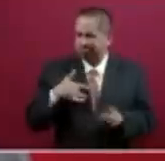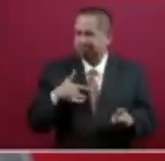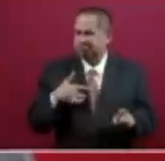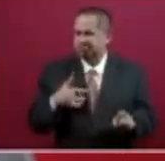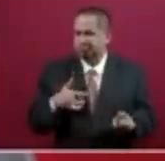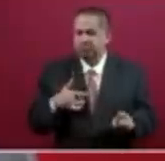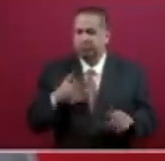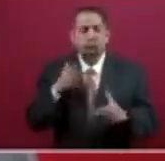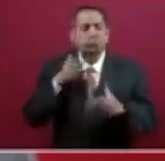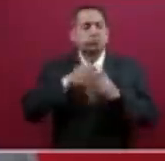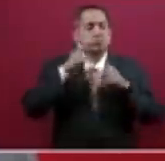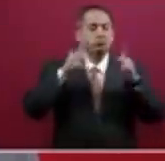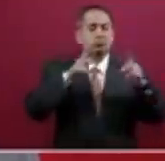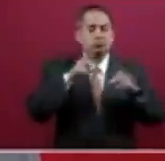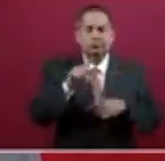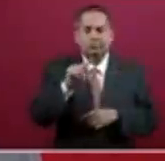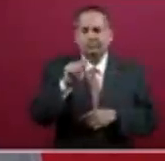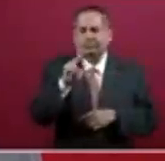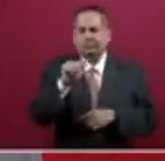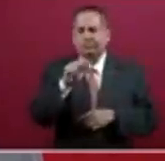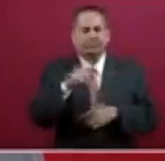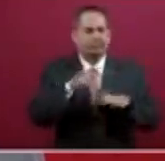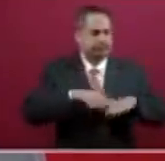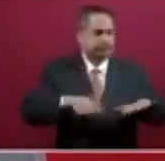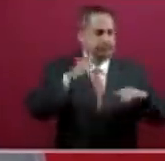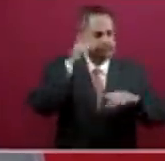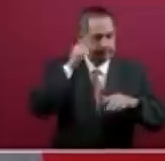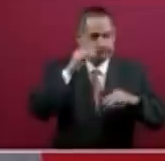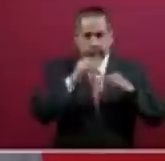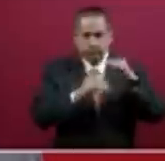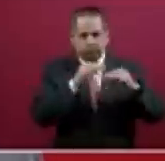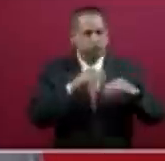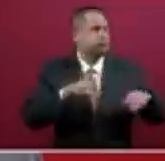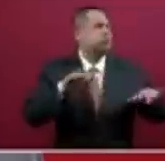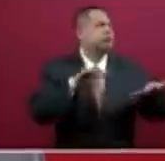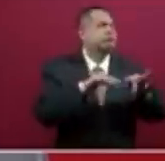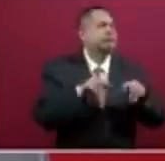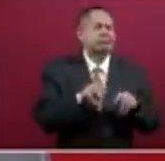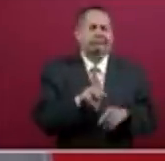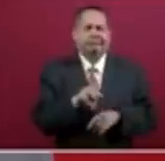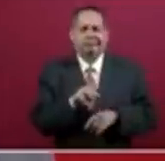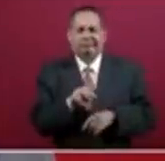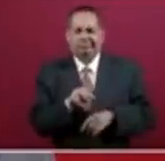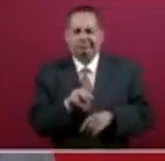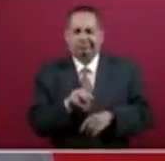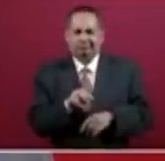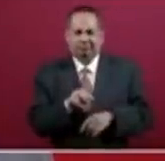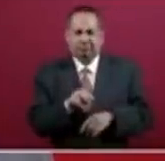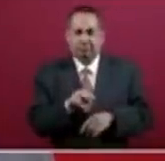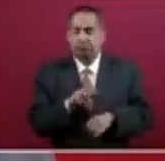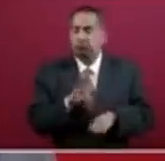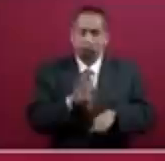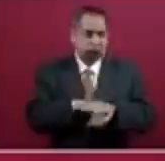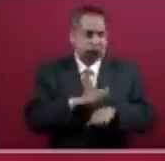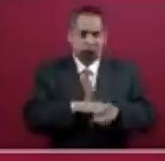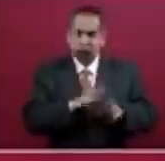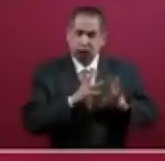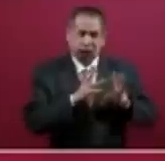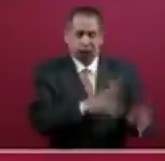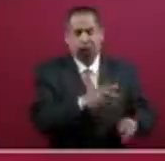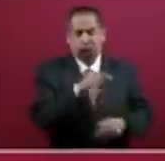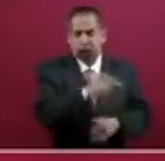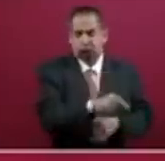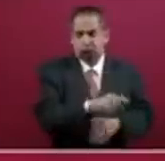en una visita que hice a Tlapa, Guerrero, a la montaña, y llamé la atención sobre eso.